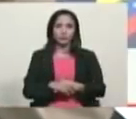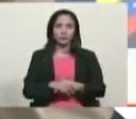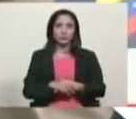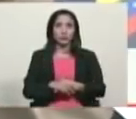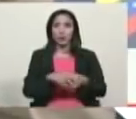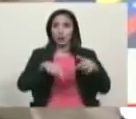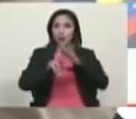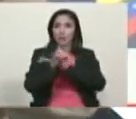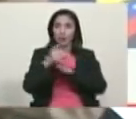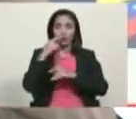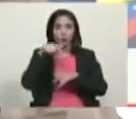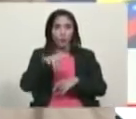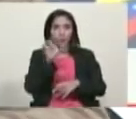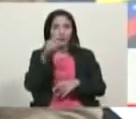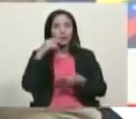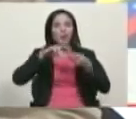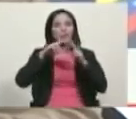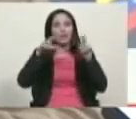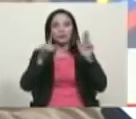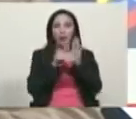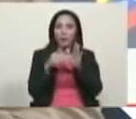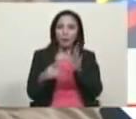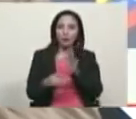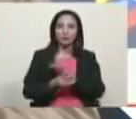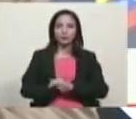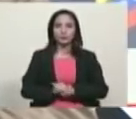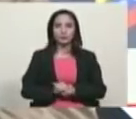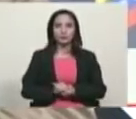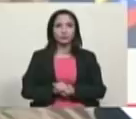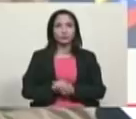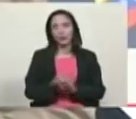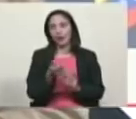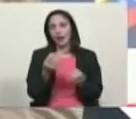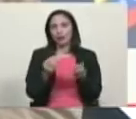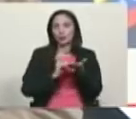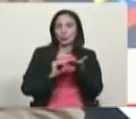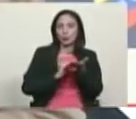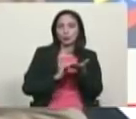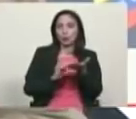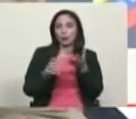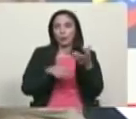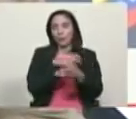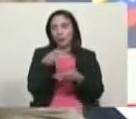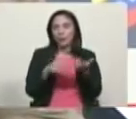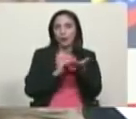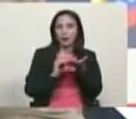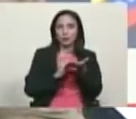Venezuela como nación tiene derecho a la paz, a la resolución de sus conflictos.